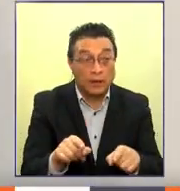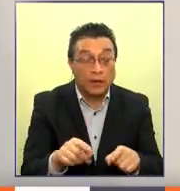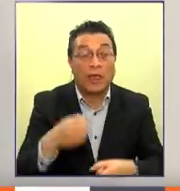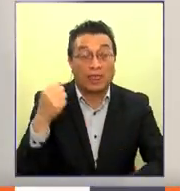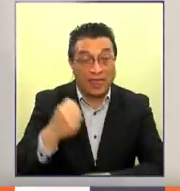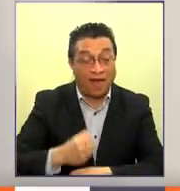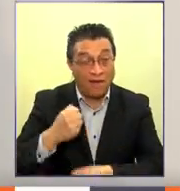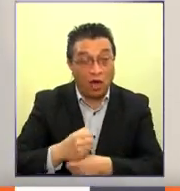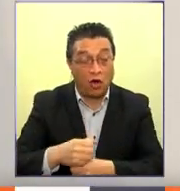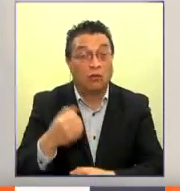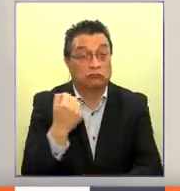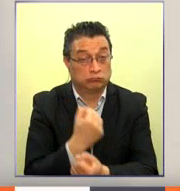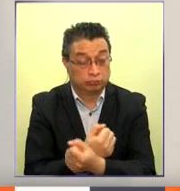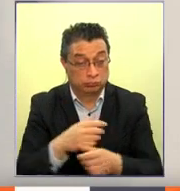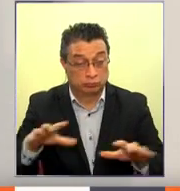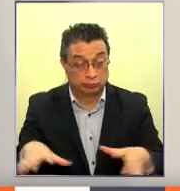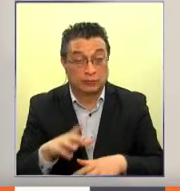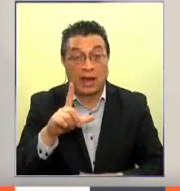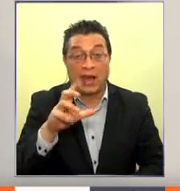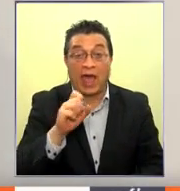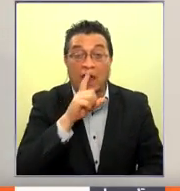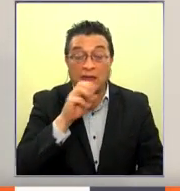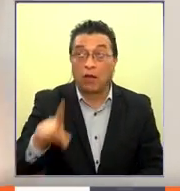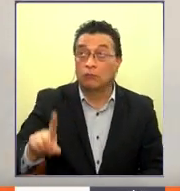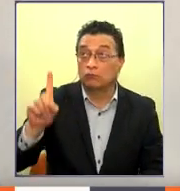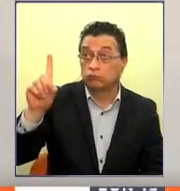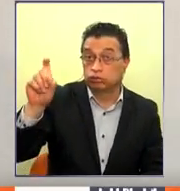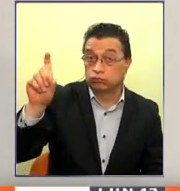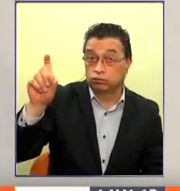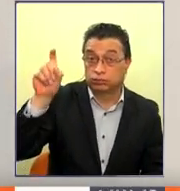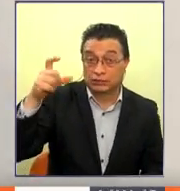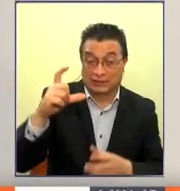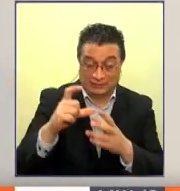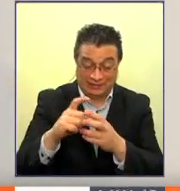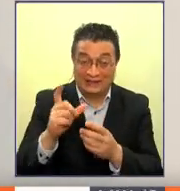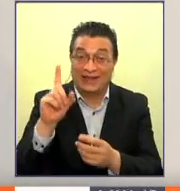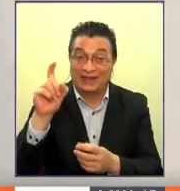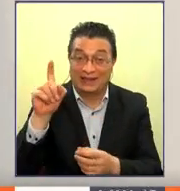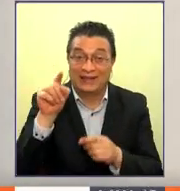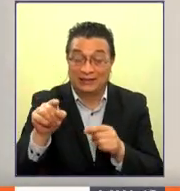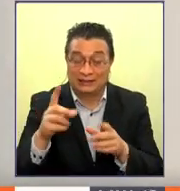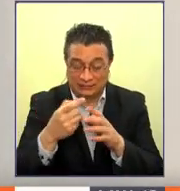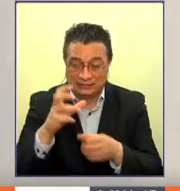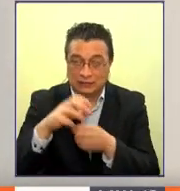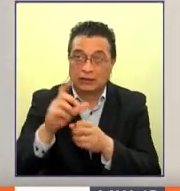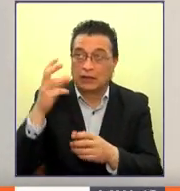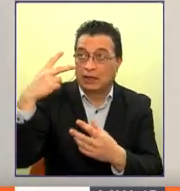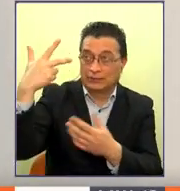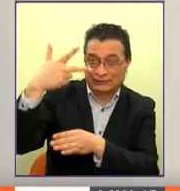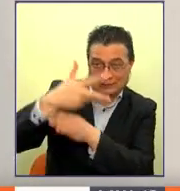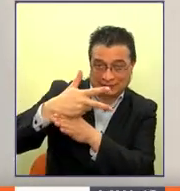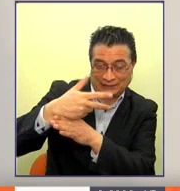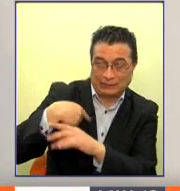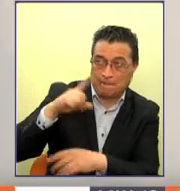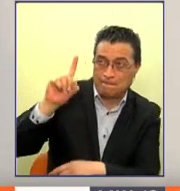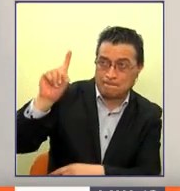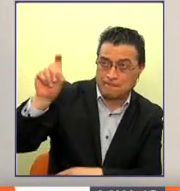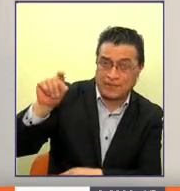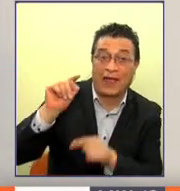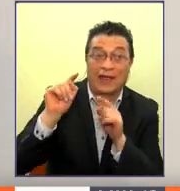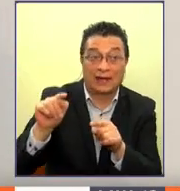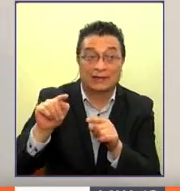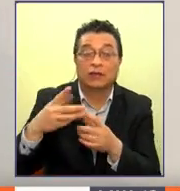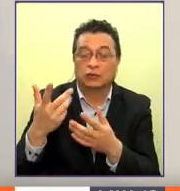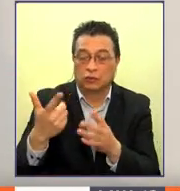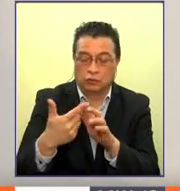policial rescató una lata de spray con el que el sujeto trata de tapar las cámaras y que deja impresa